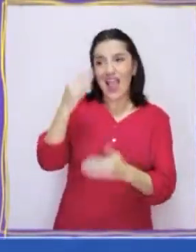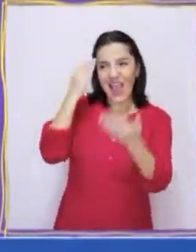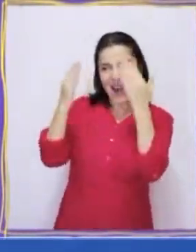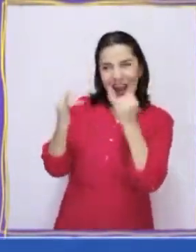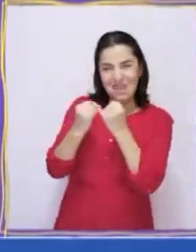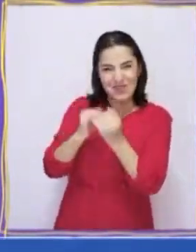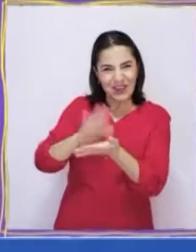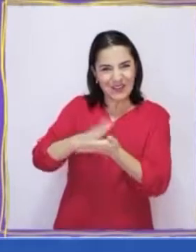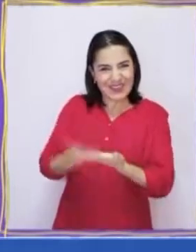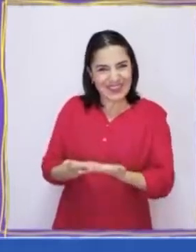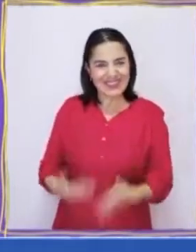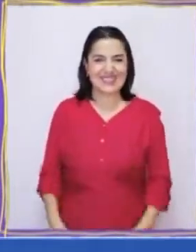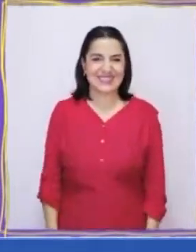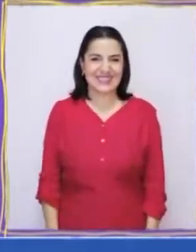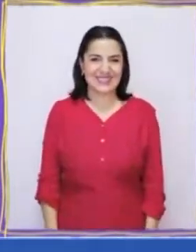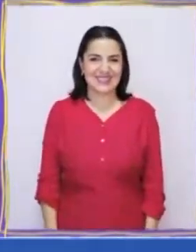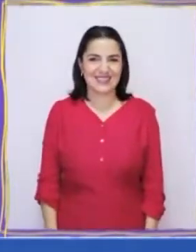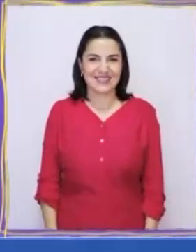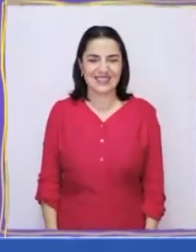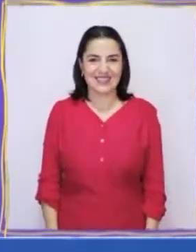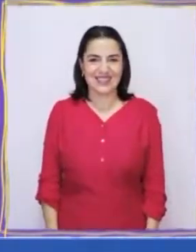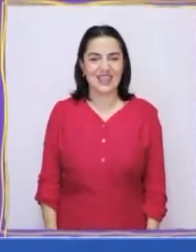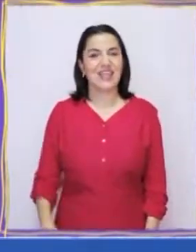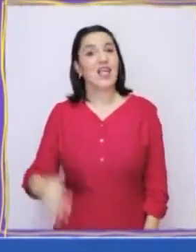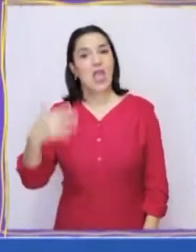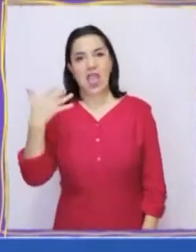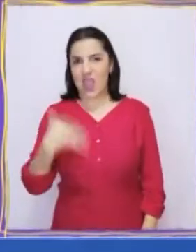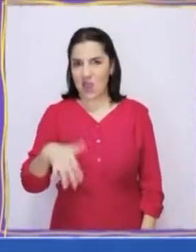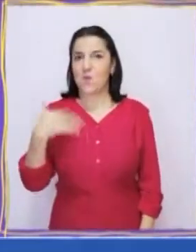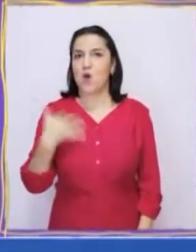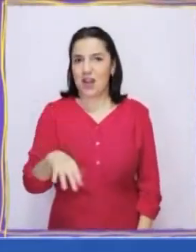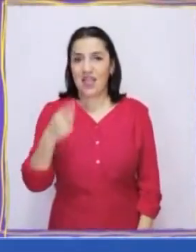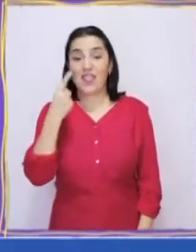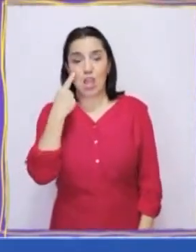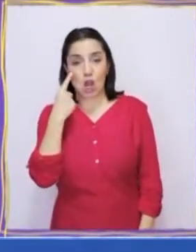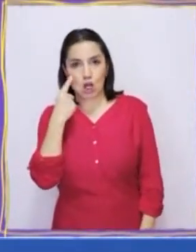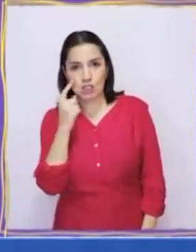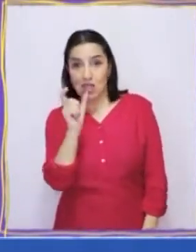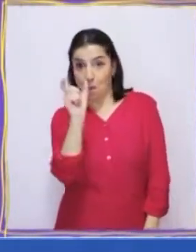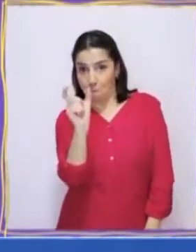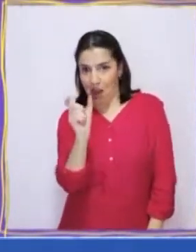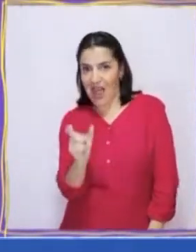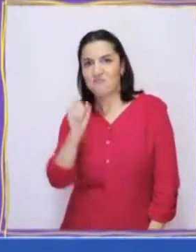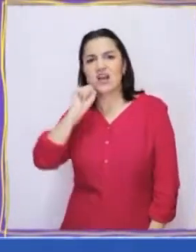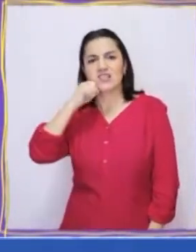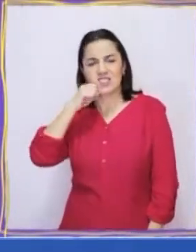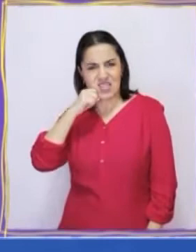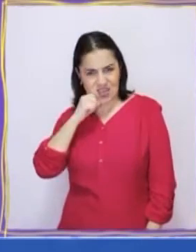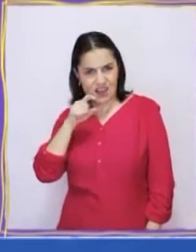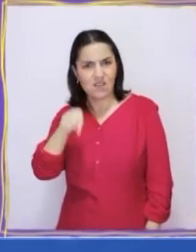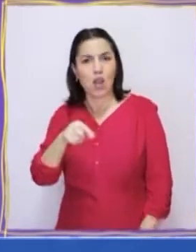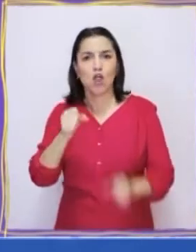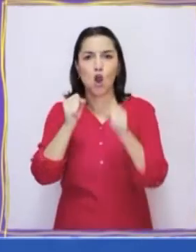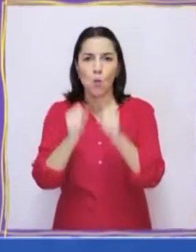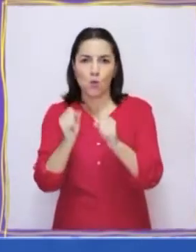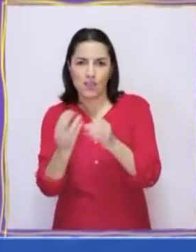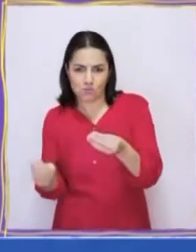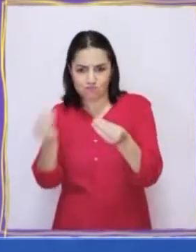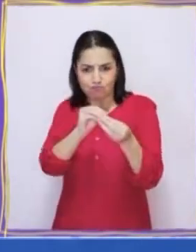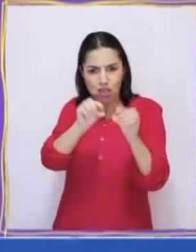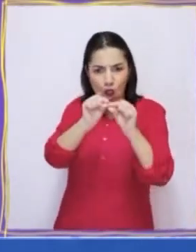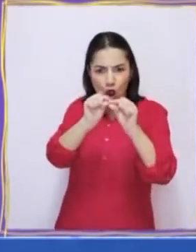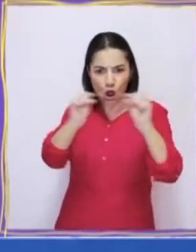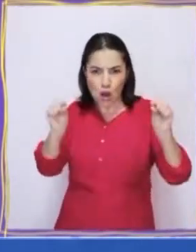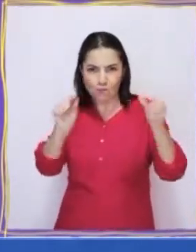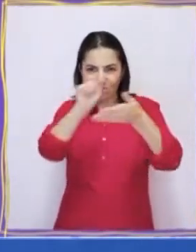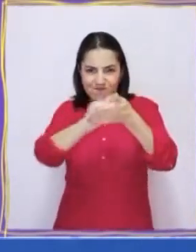están! ¡Hola! ¿Cómo están? Qué importante es conocer el significado de las palabras para poder usarlas en